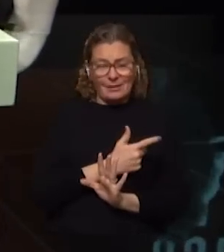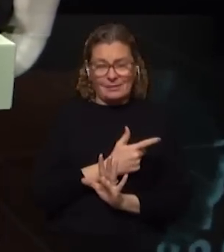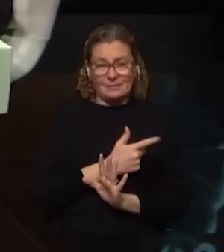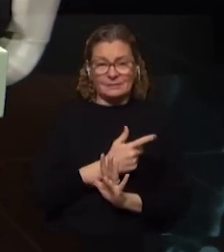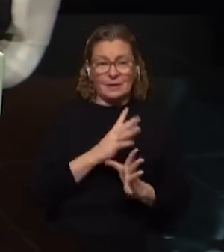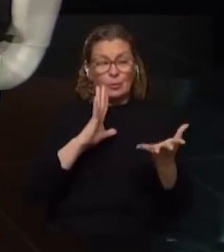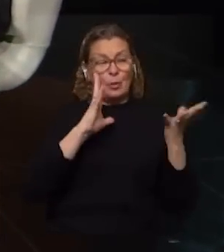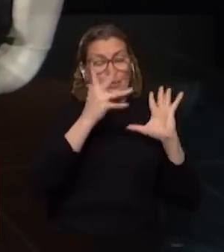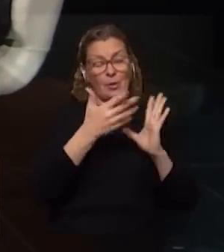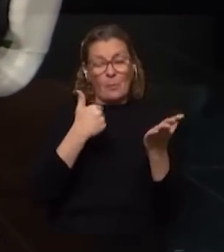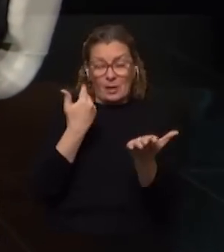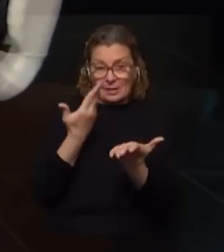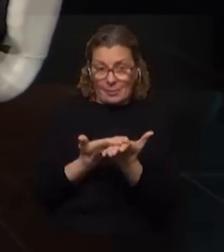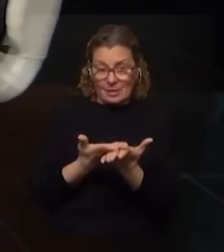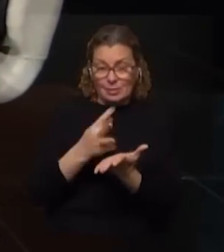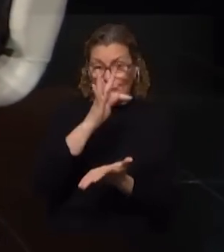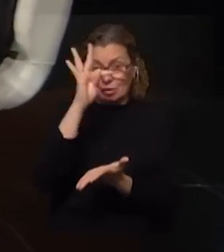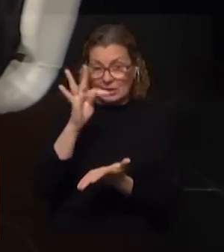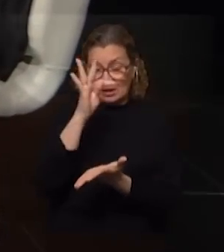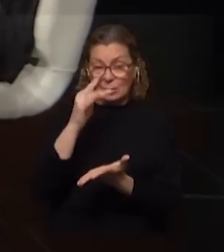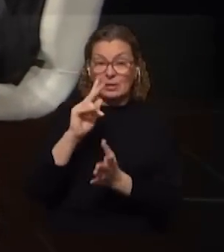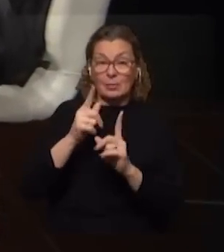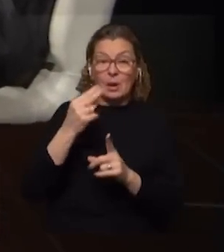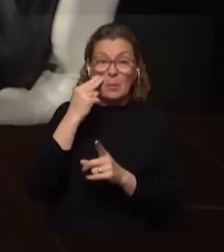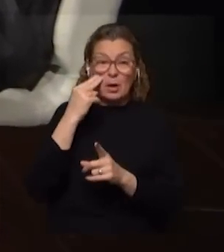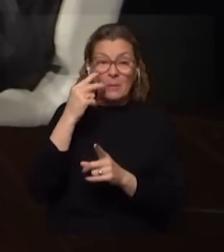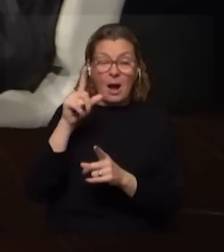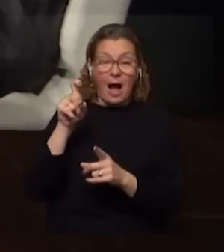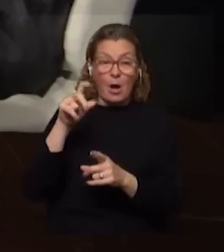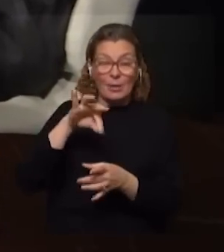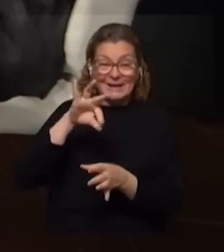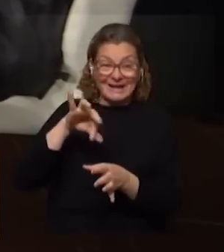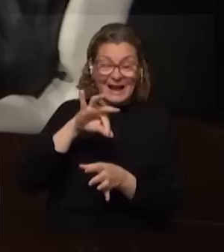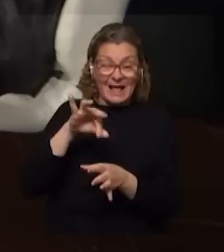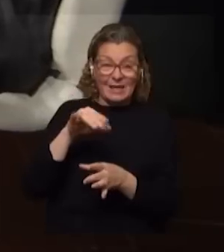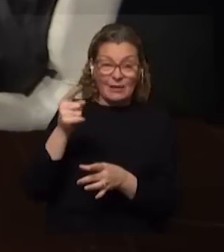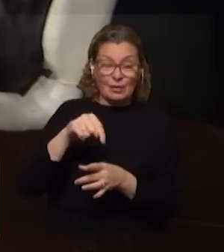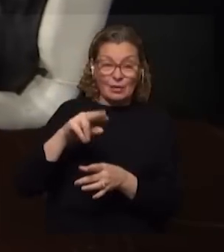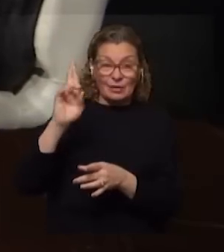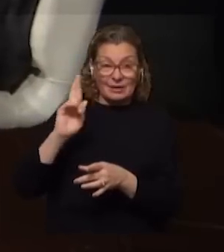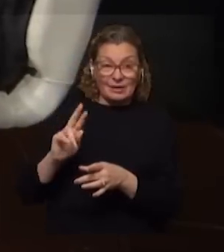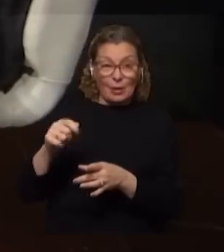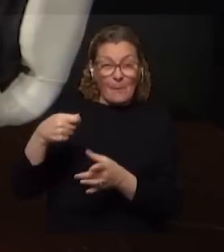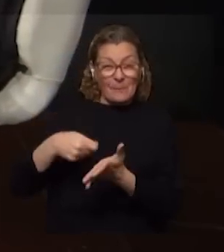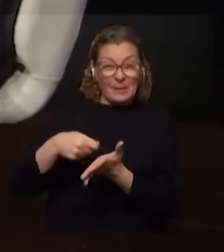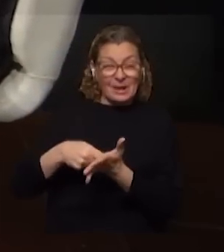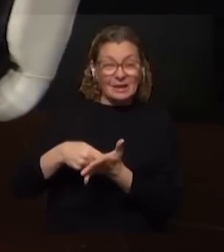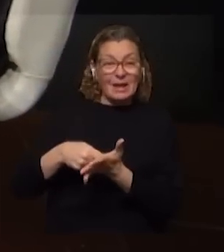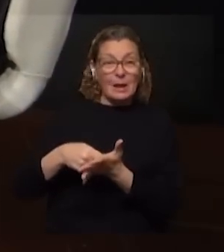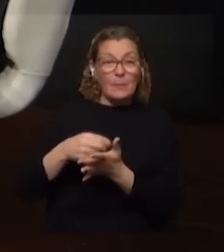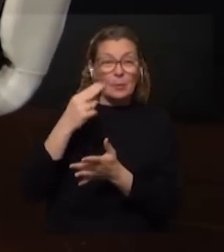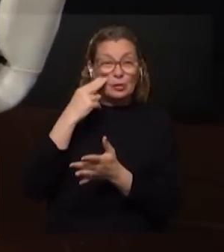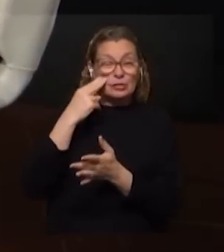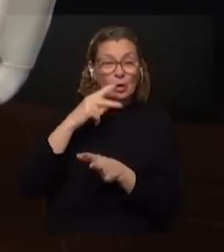vista ambiental, planteamientos desde punto de vista técnico real, como el problema del agua salada, y que la crisis del agua vino a demostrar que en el río de la Plata hay problemas serios de agua salada, y que el proyecto